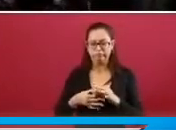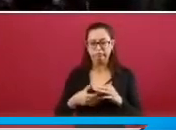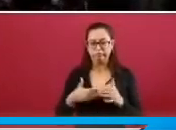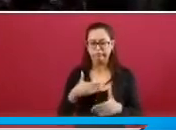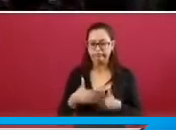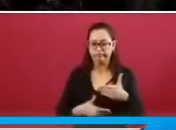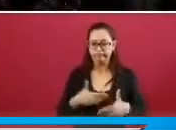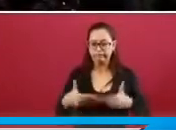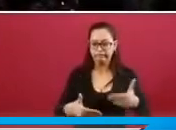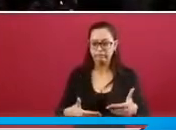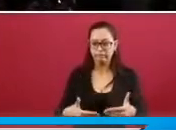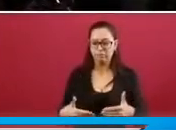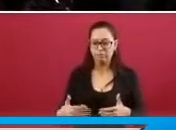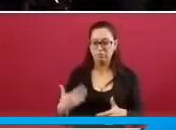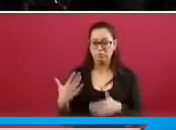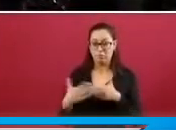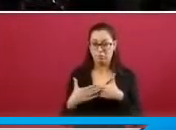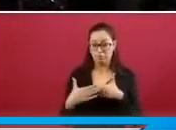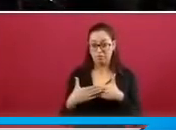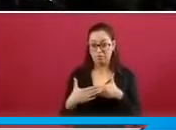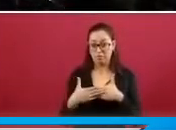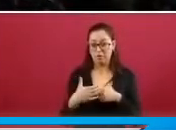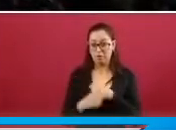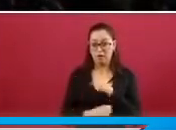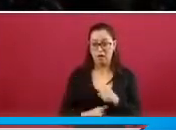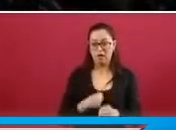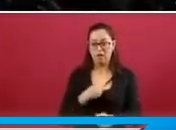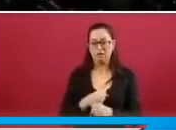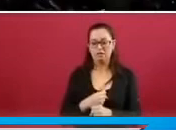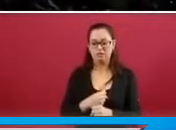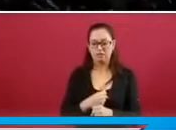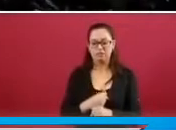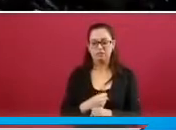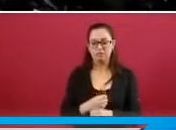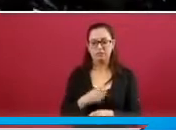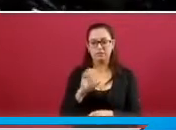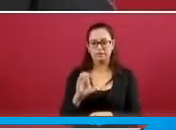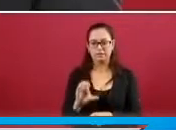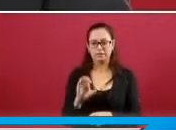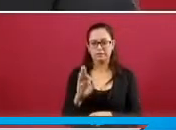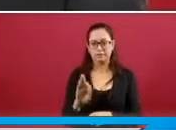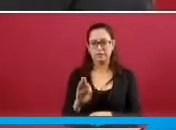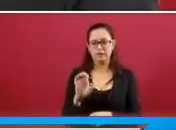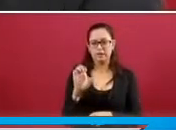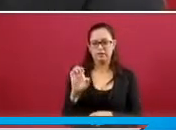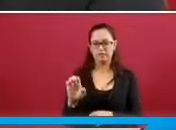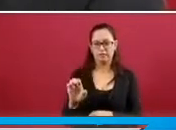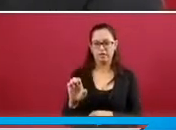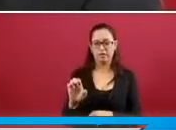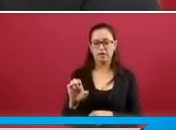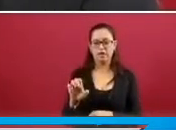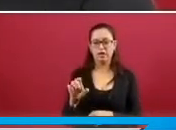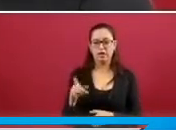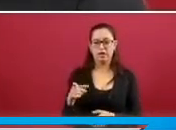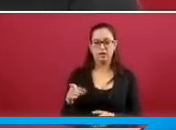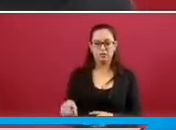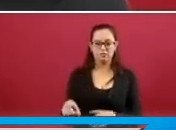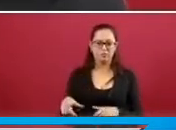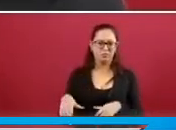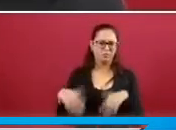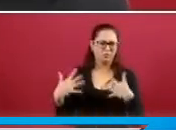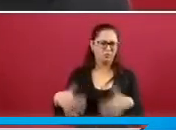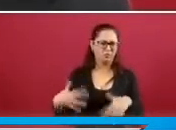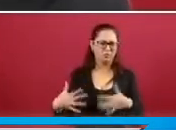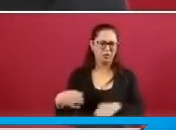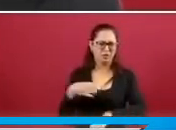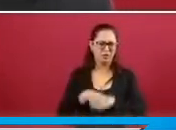del desmantelamiento y representando intereses privados, mencionó a José Córdoba Montoya, que tiene una empresa productora de energía